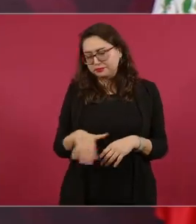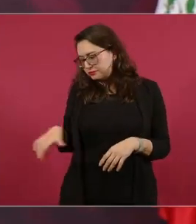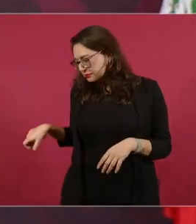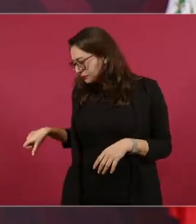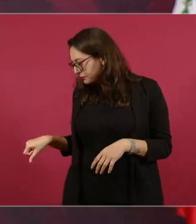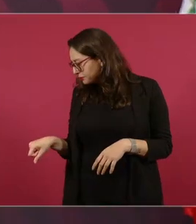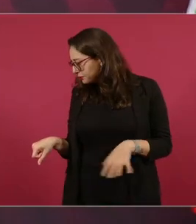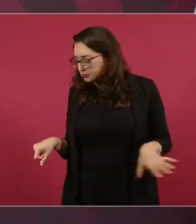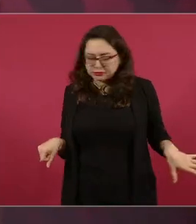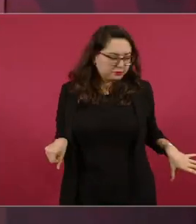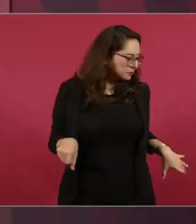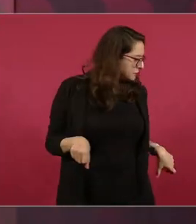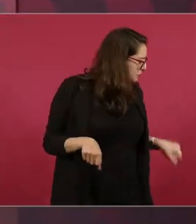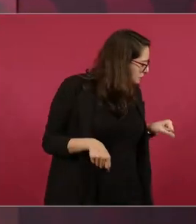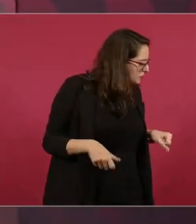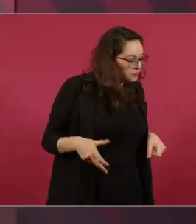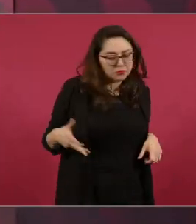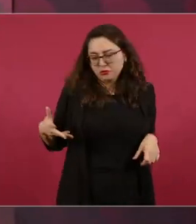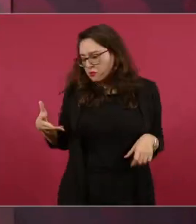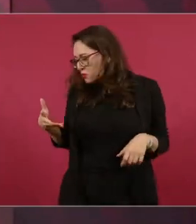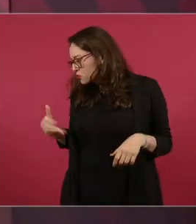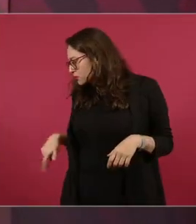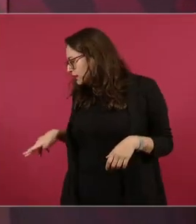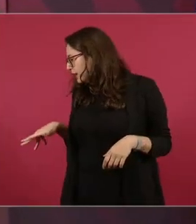¿Qué haces, compadre? Ando buscando